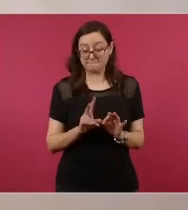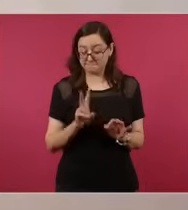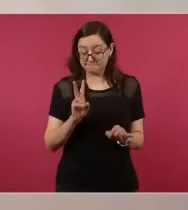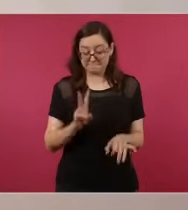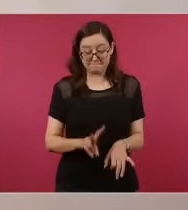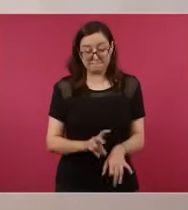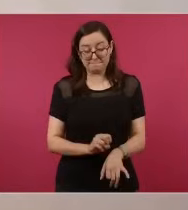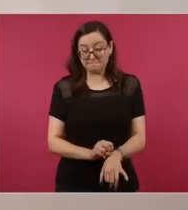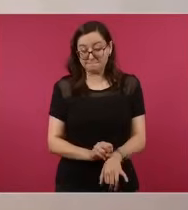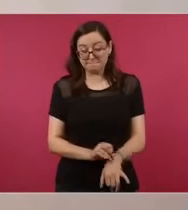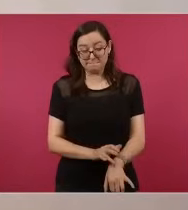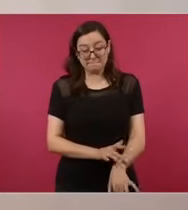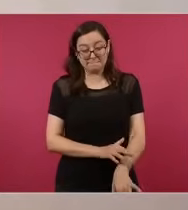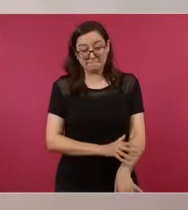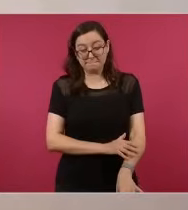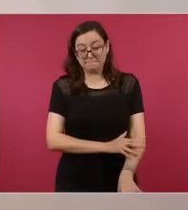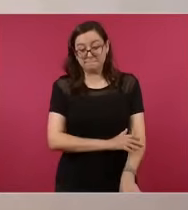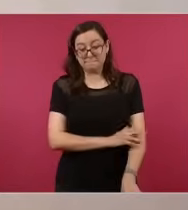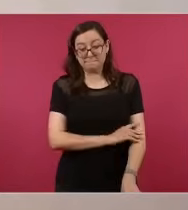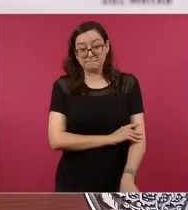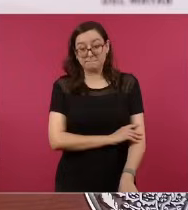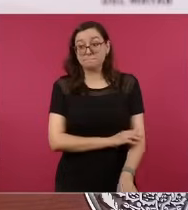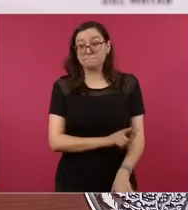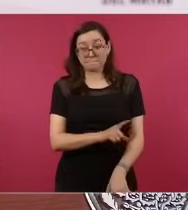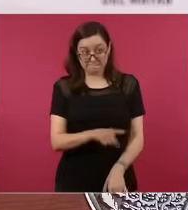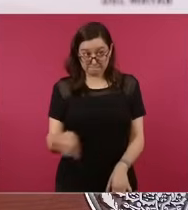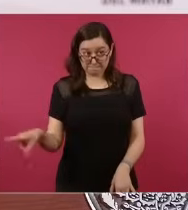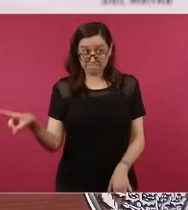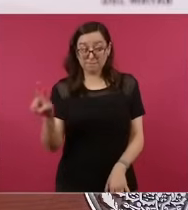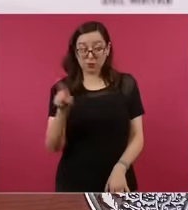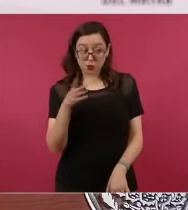conmovedora, que el pueblo es muy bueno,